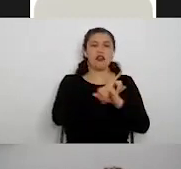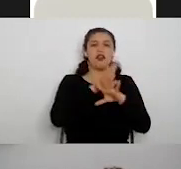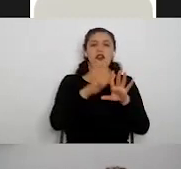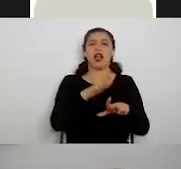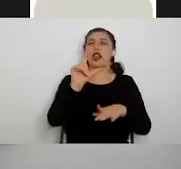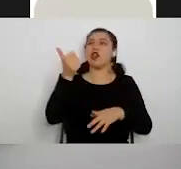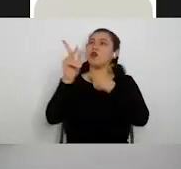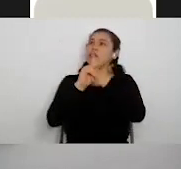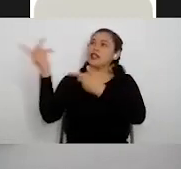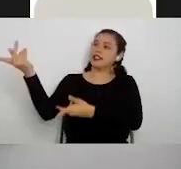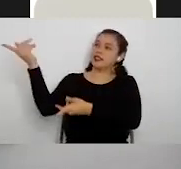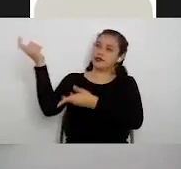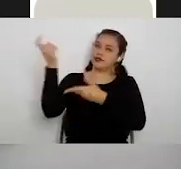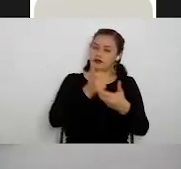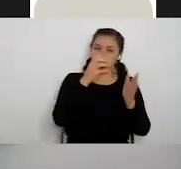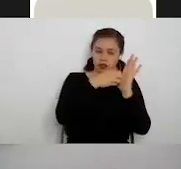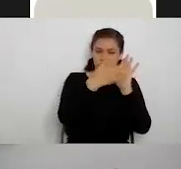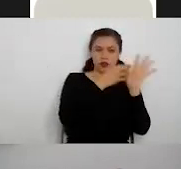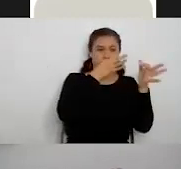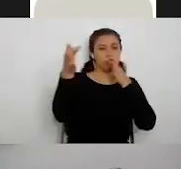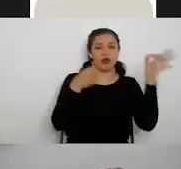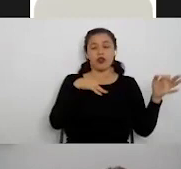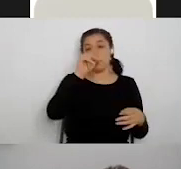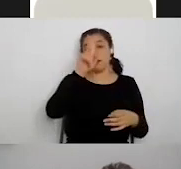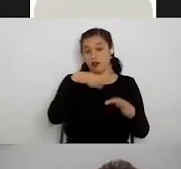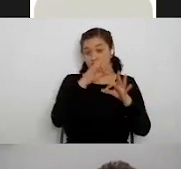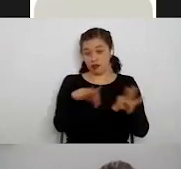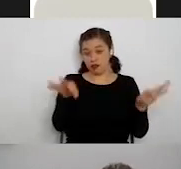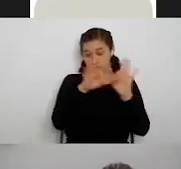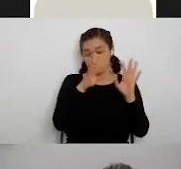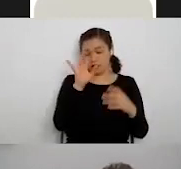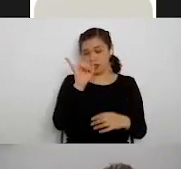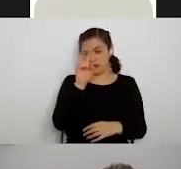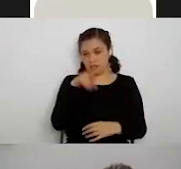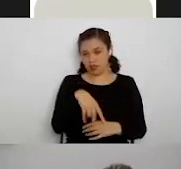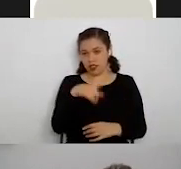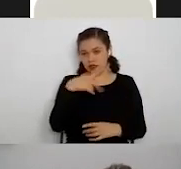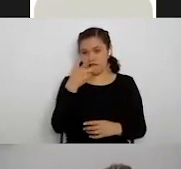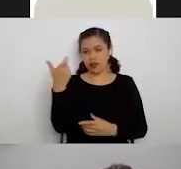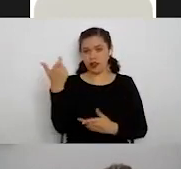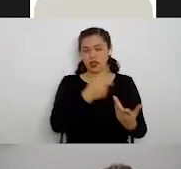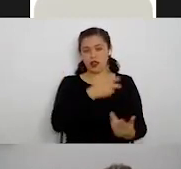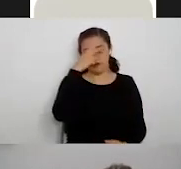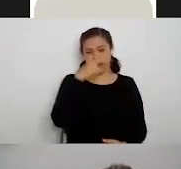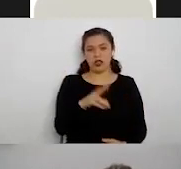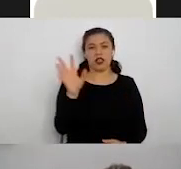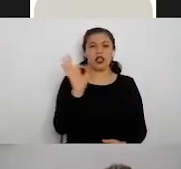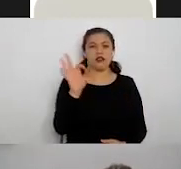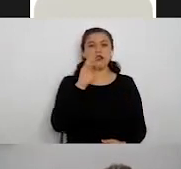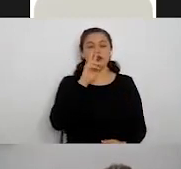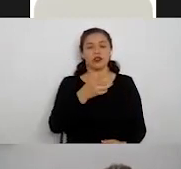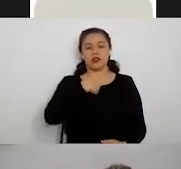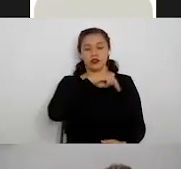directa no se publicitaron mucho, pero son datos muy importantes y que nos dicen que la economía mexicana puede estar mejor de lo que pensábamos,